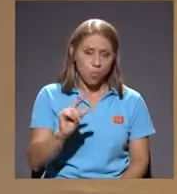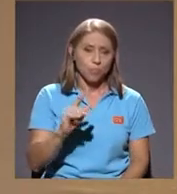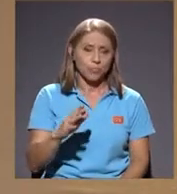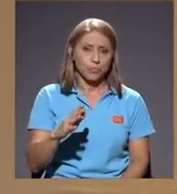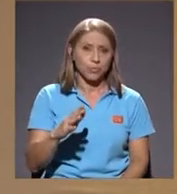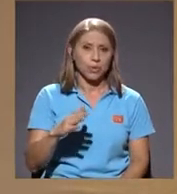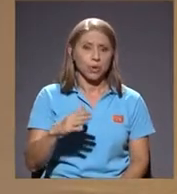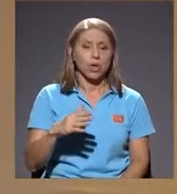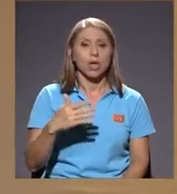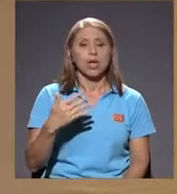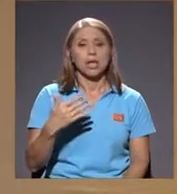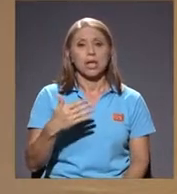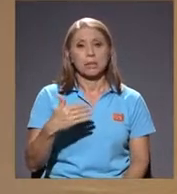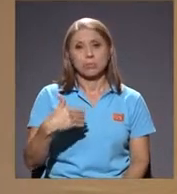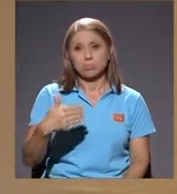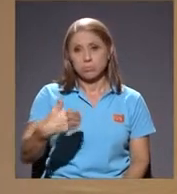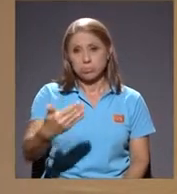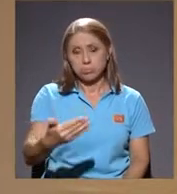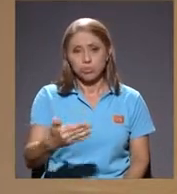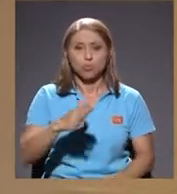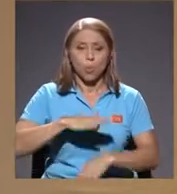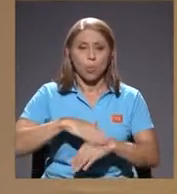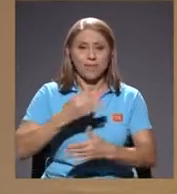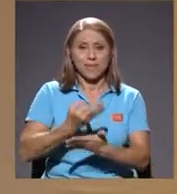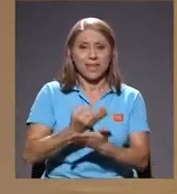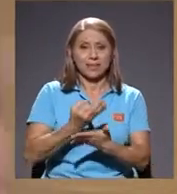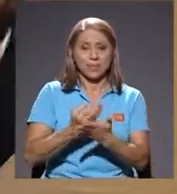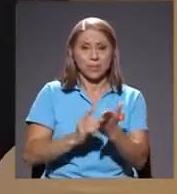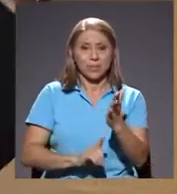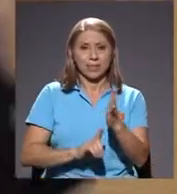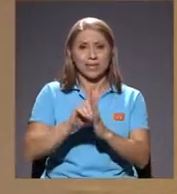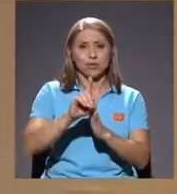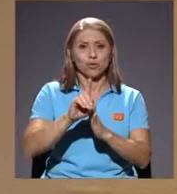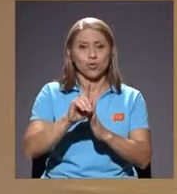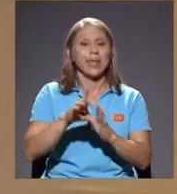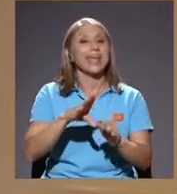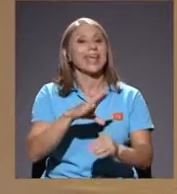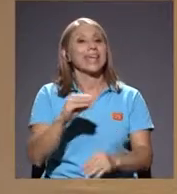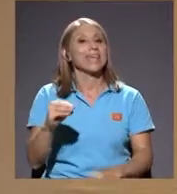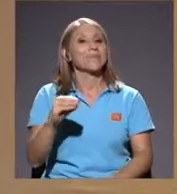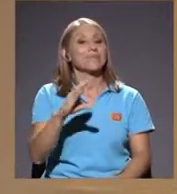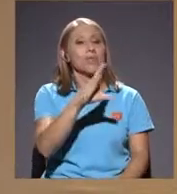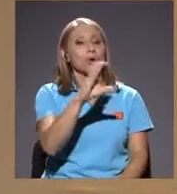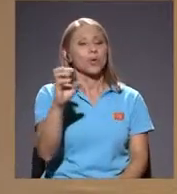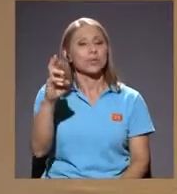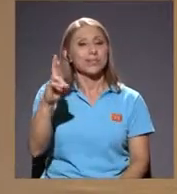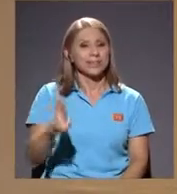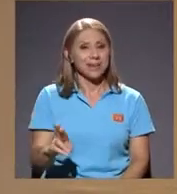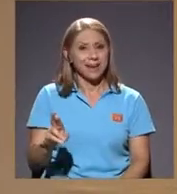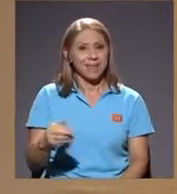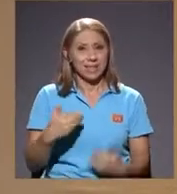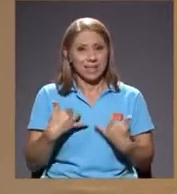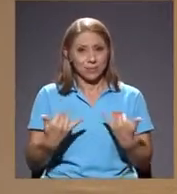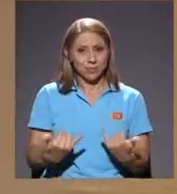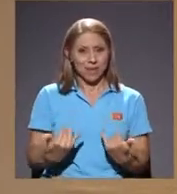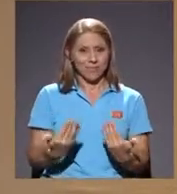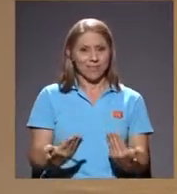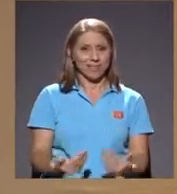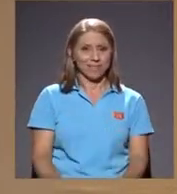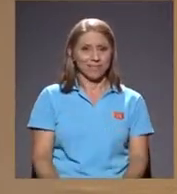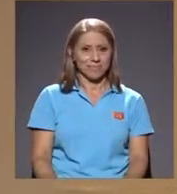el canal nos invite a hacerlo vamos a hablar de financiamiento del desarrollo y de la costa rica que tenemos enfrente